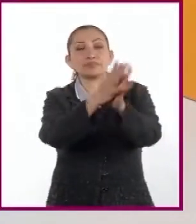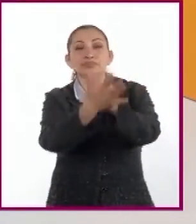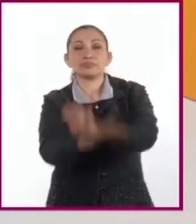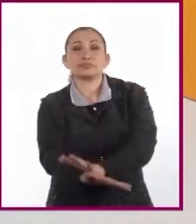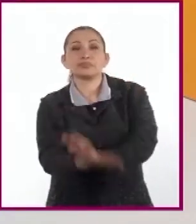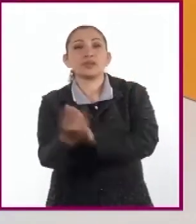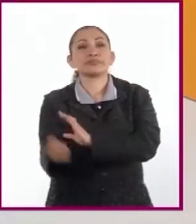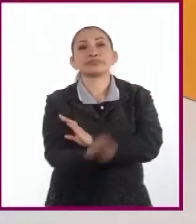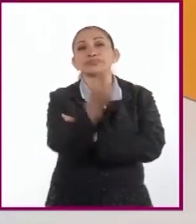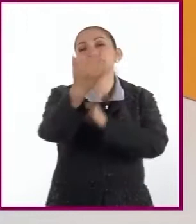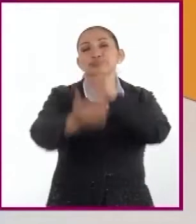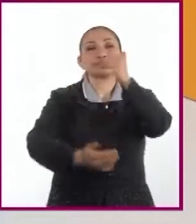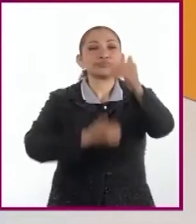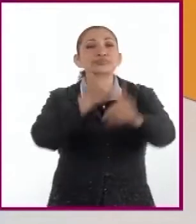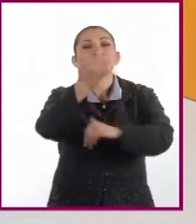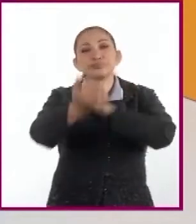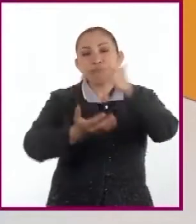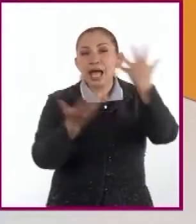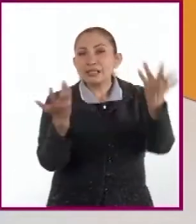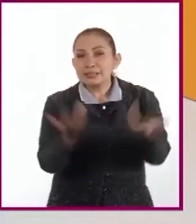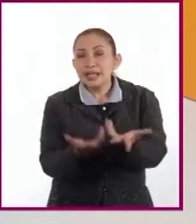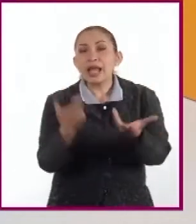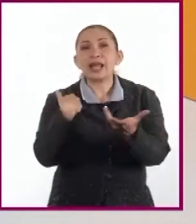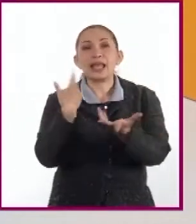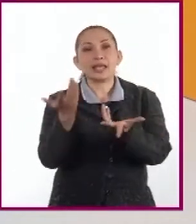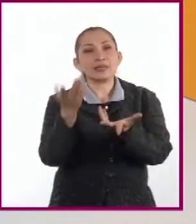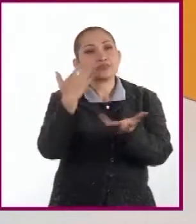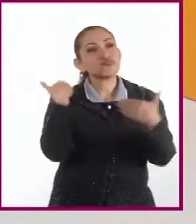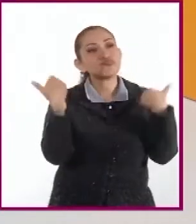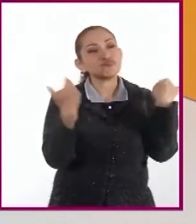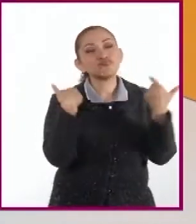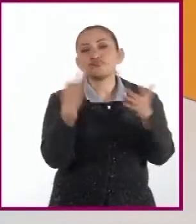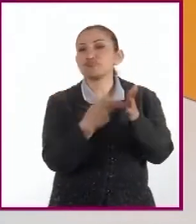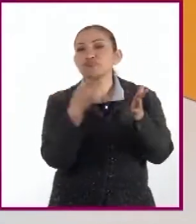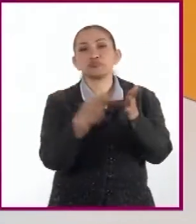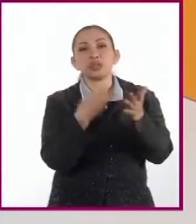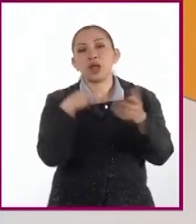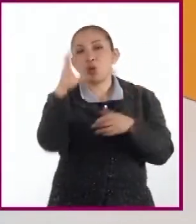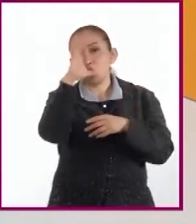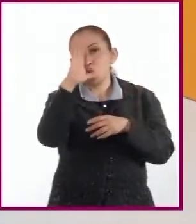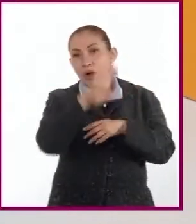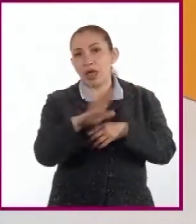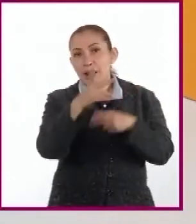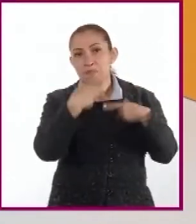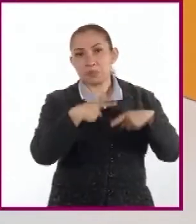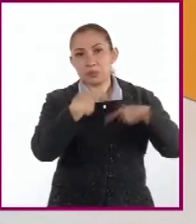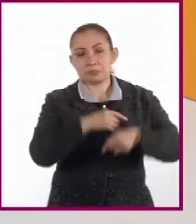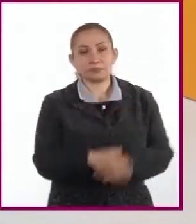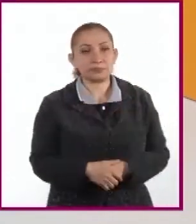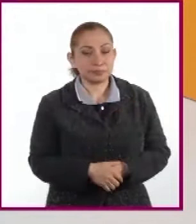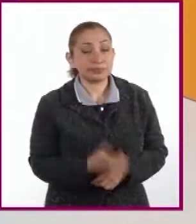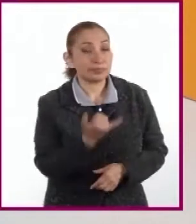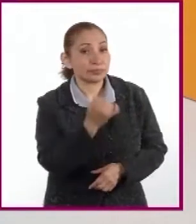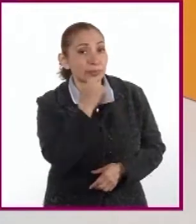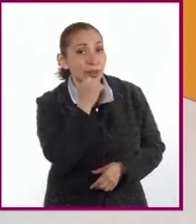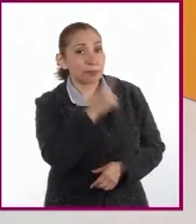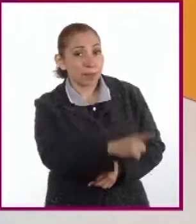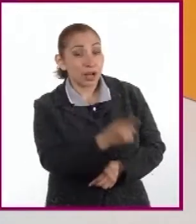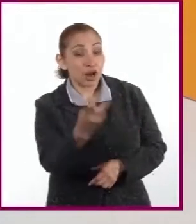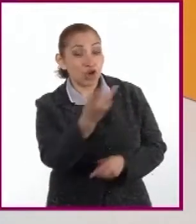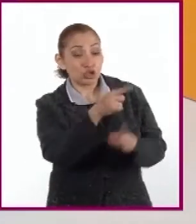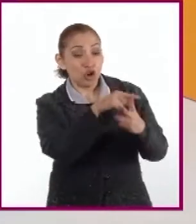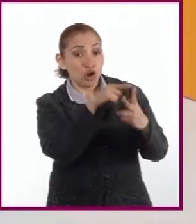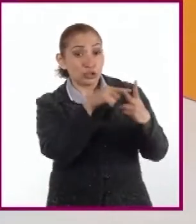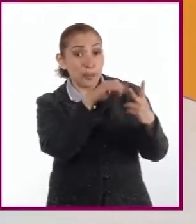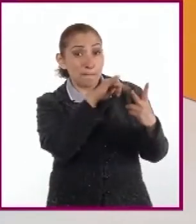el eterno proceso de la creación y de recreación permanente de la cultura popular. Además, ambos